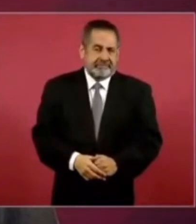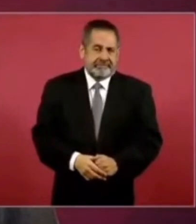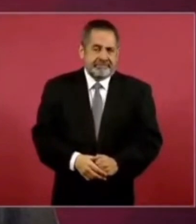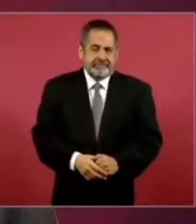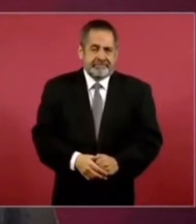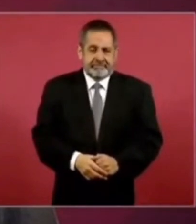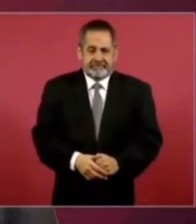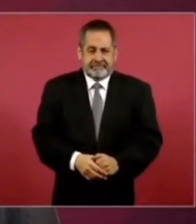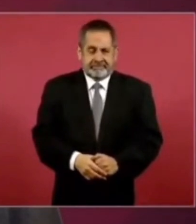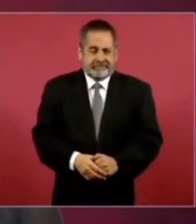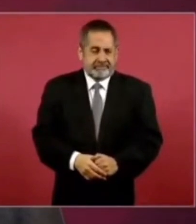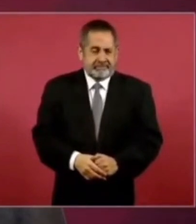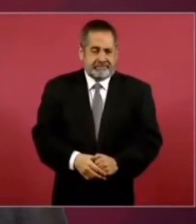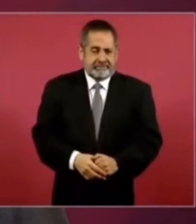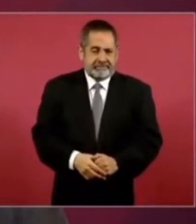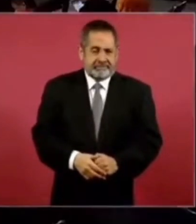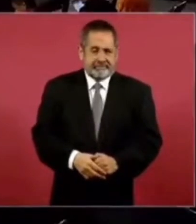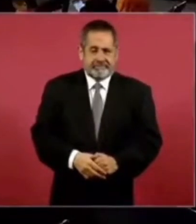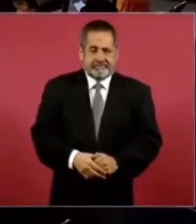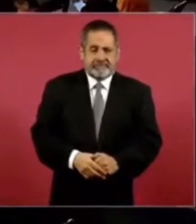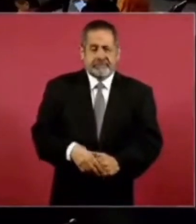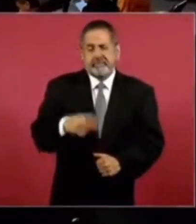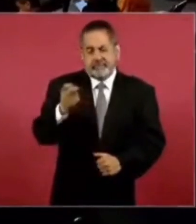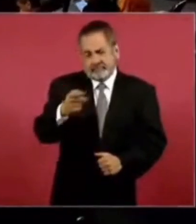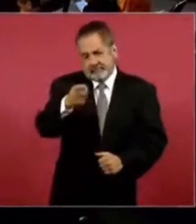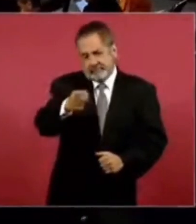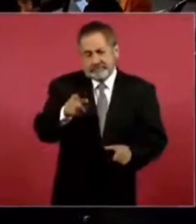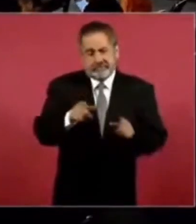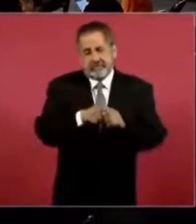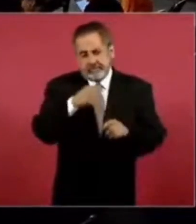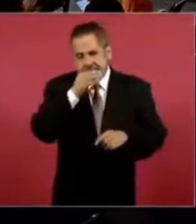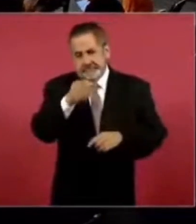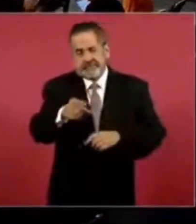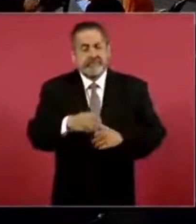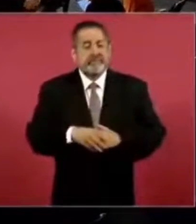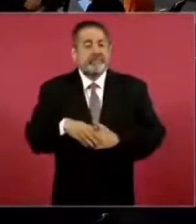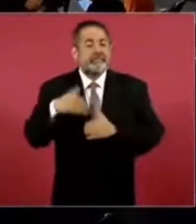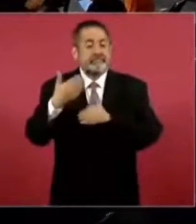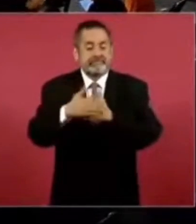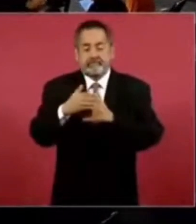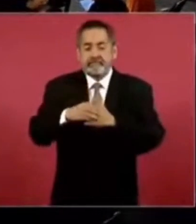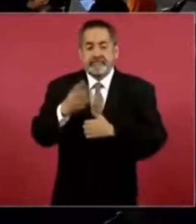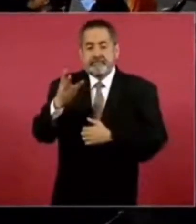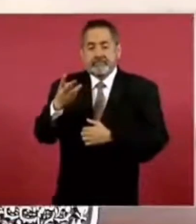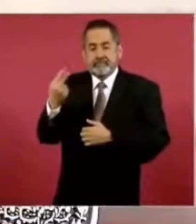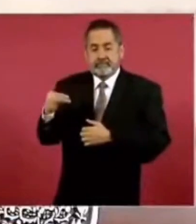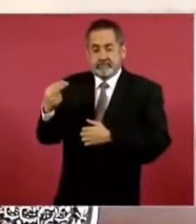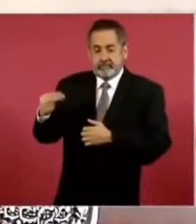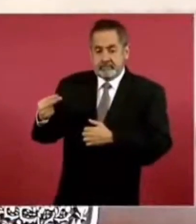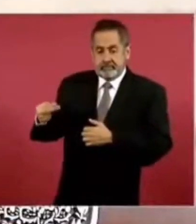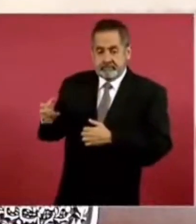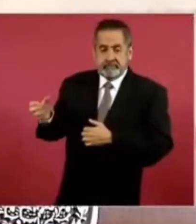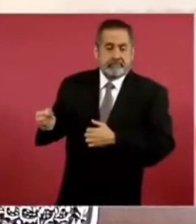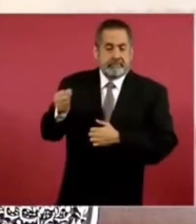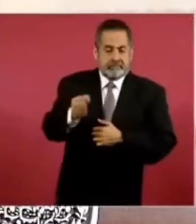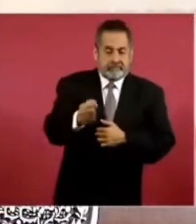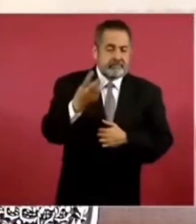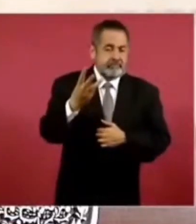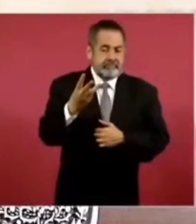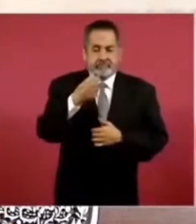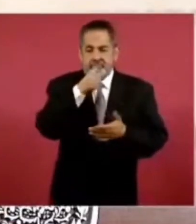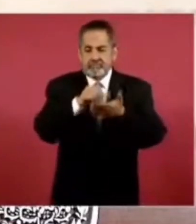incorruptible Pero bueno eso es ya vamos a enviar la terna